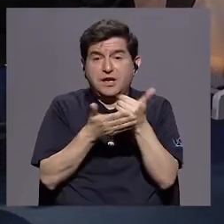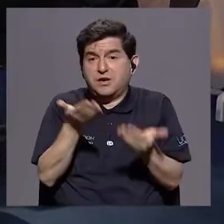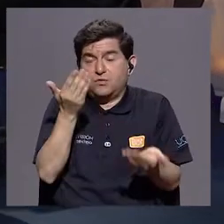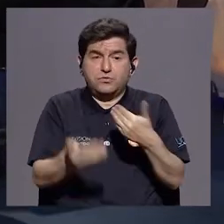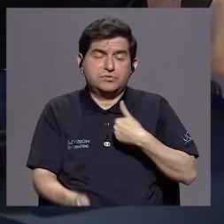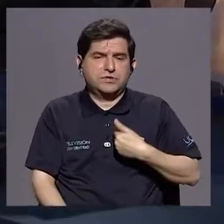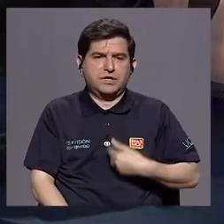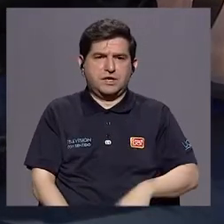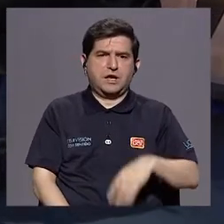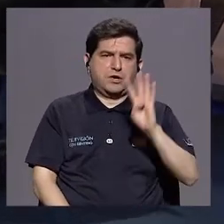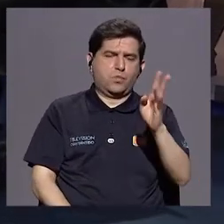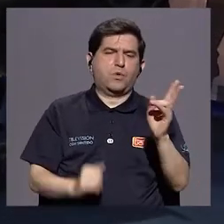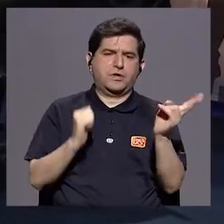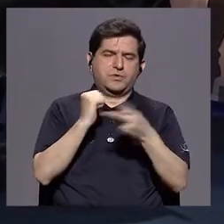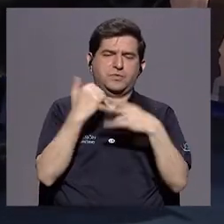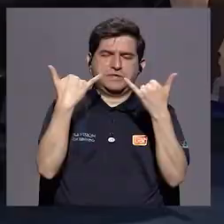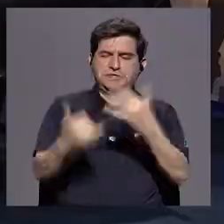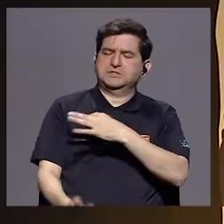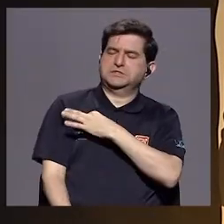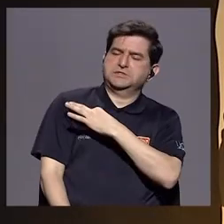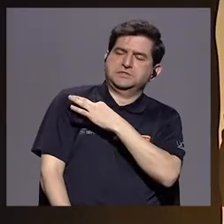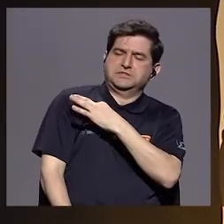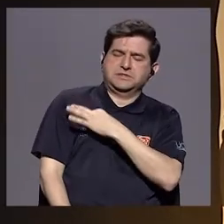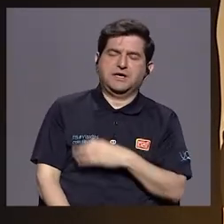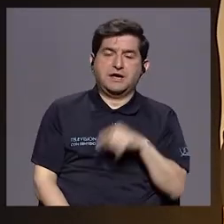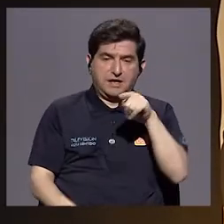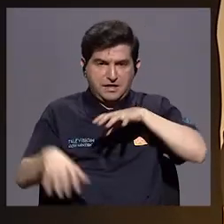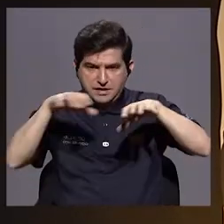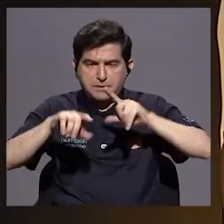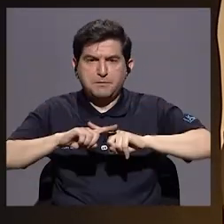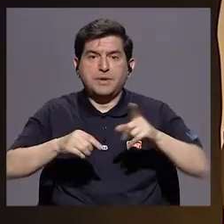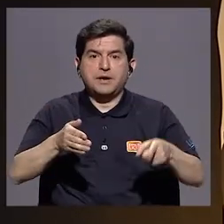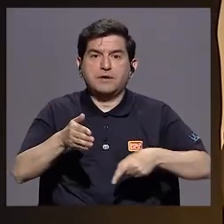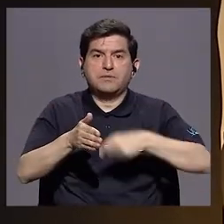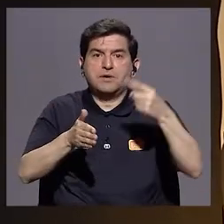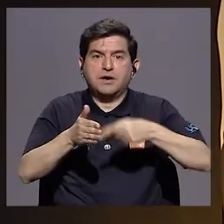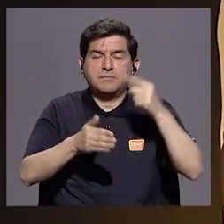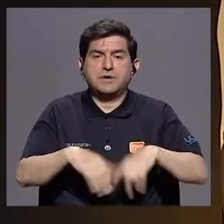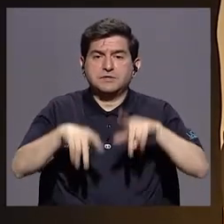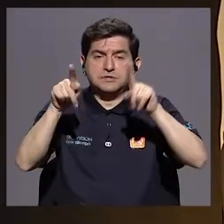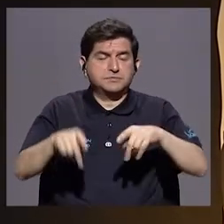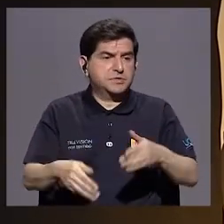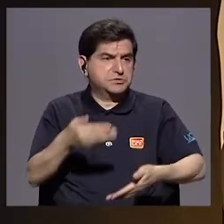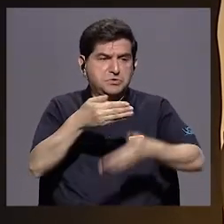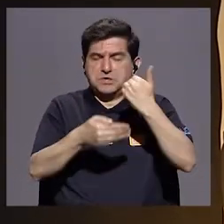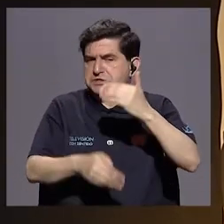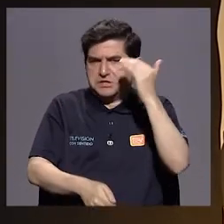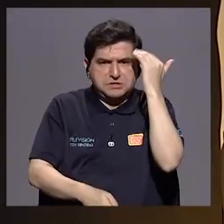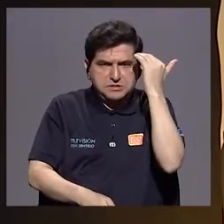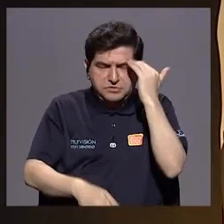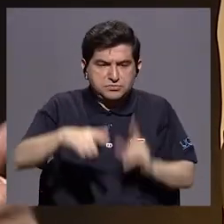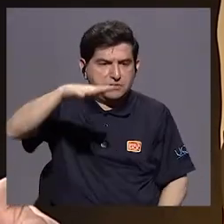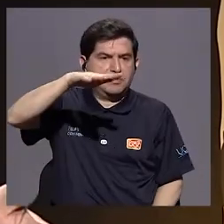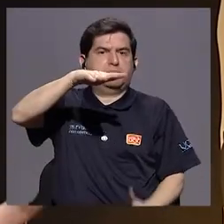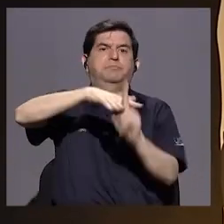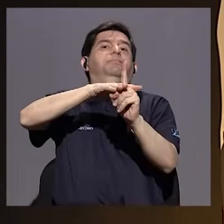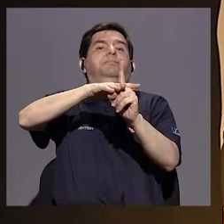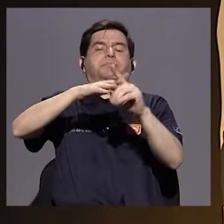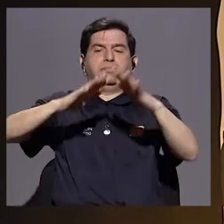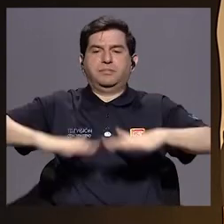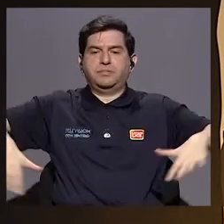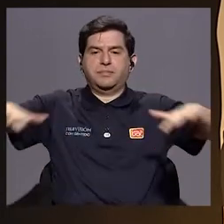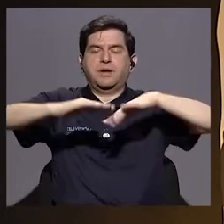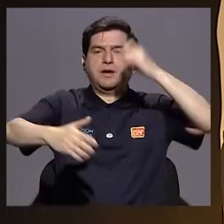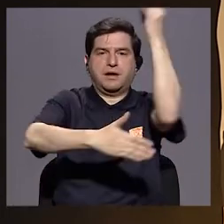cuatro invitaciones en la bienal pero de pronto aparece un artista del que nadie había escuchado antes irrumpe en la escena